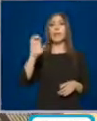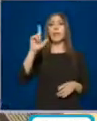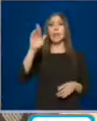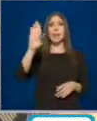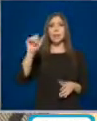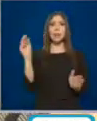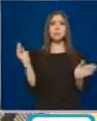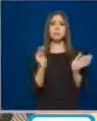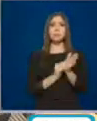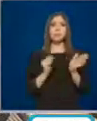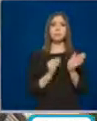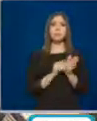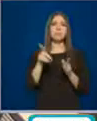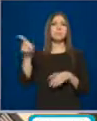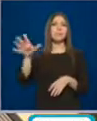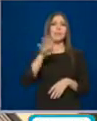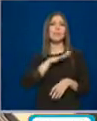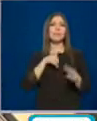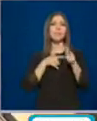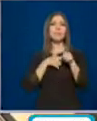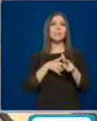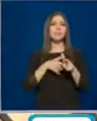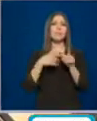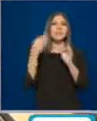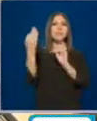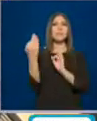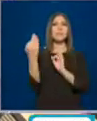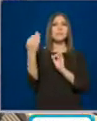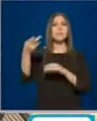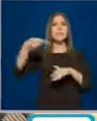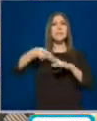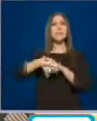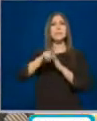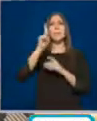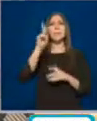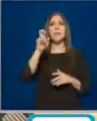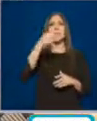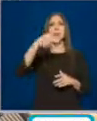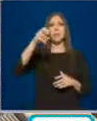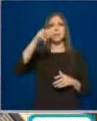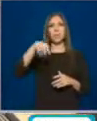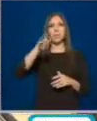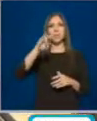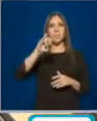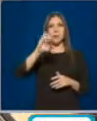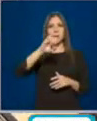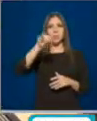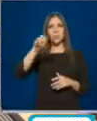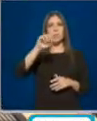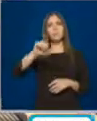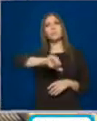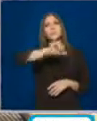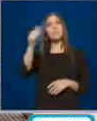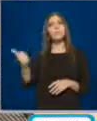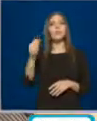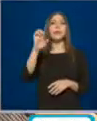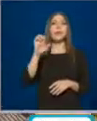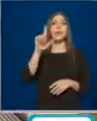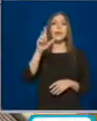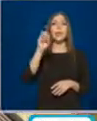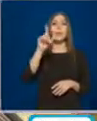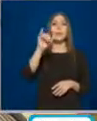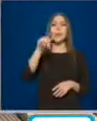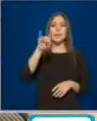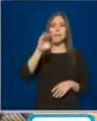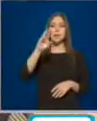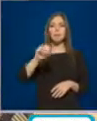por la estación del metro Peñón Viejo, por supuesto el Olímpico, todavía por allá hay algún otro que